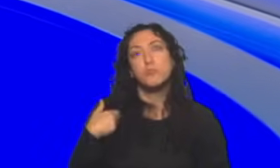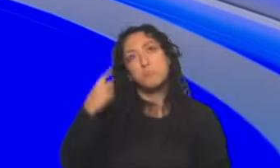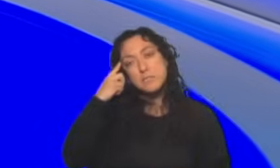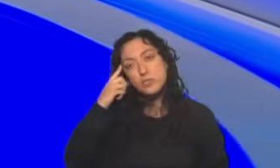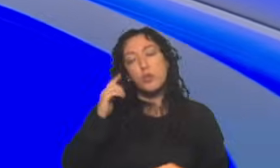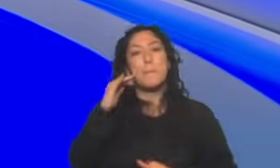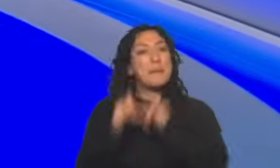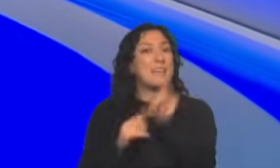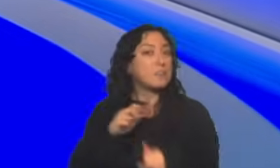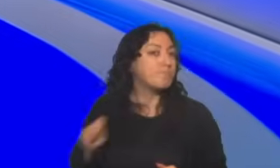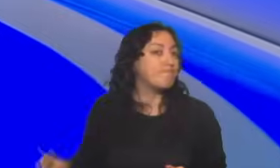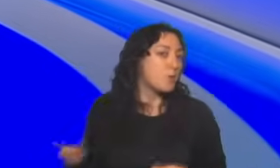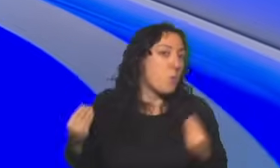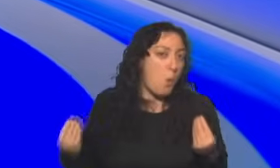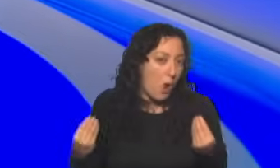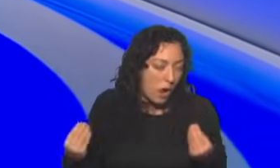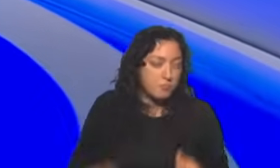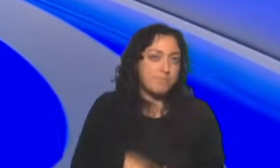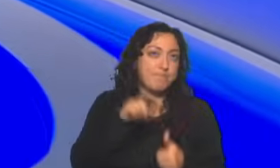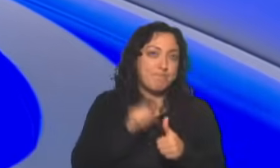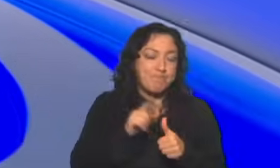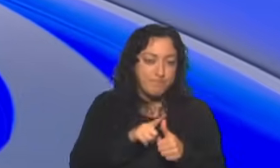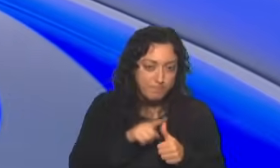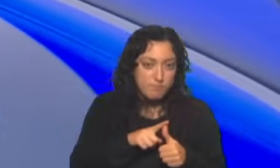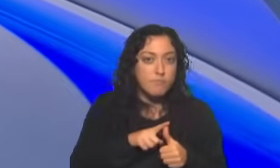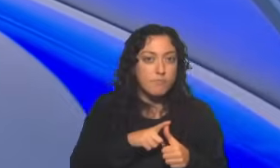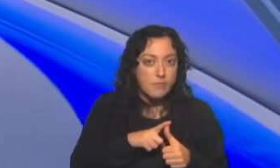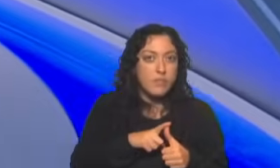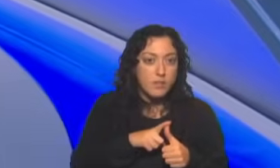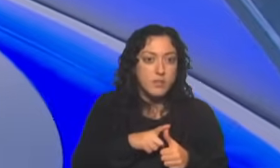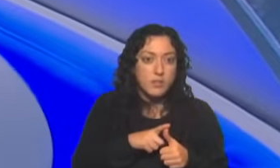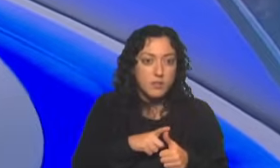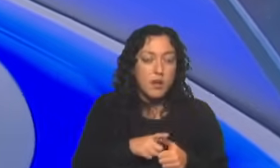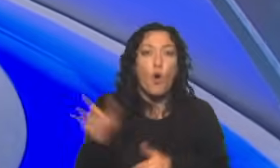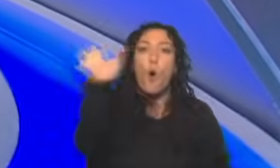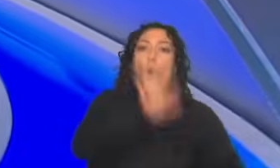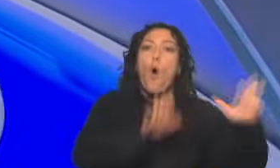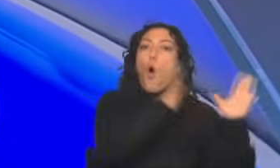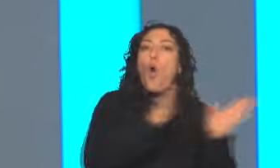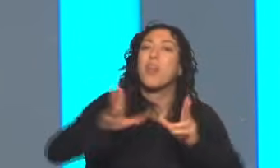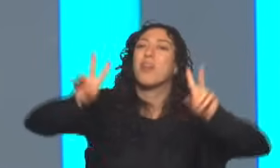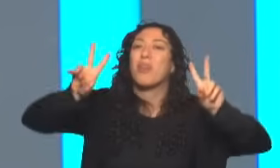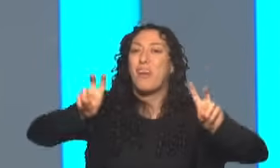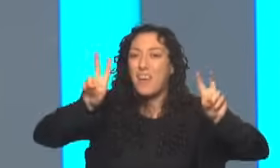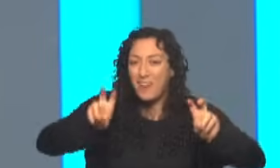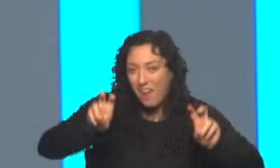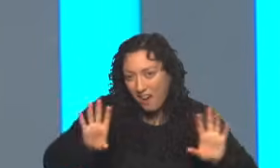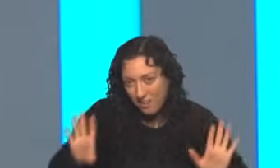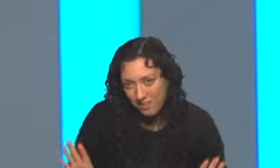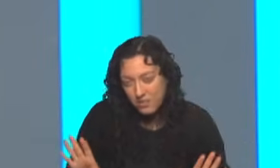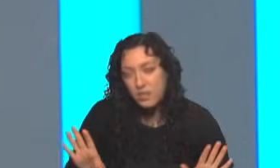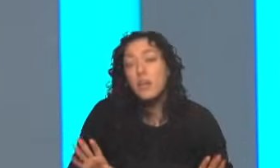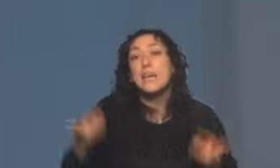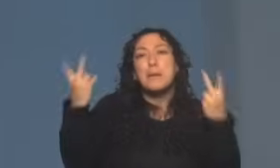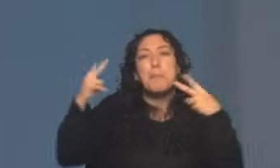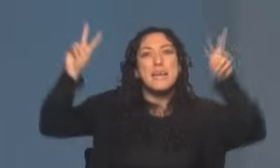Mulino tiene que ver primero por la idea de poner orden, entre comillas, en el Darién. El proceso